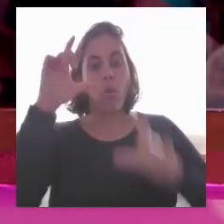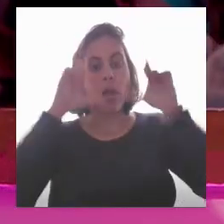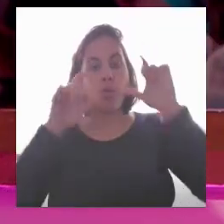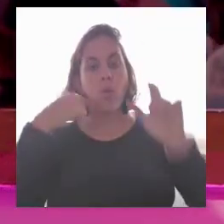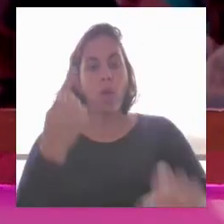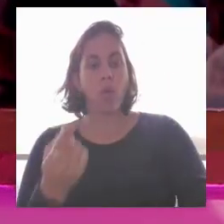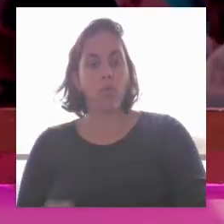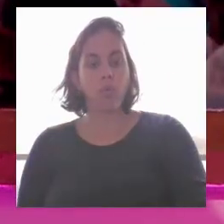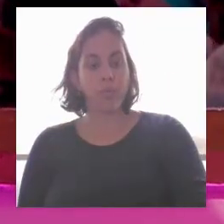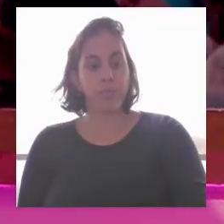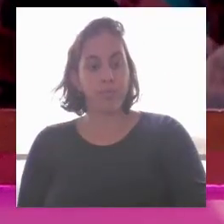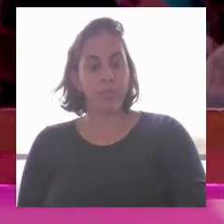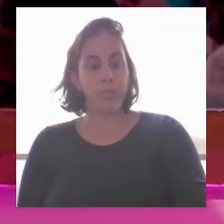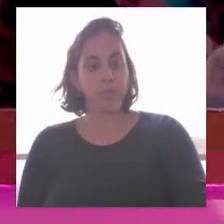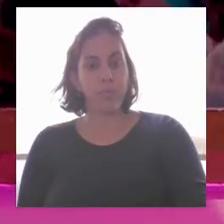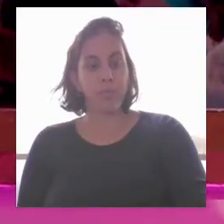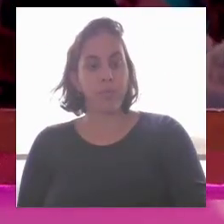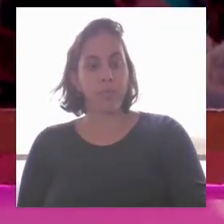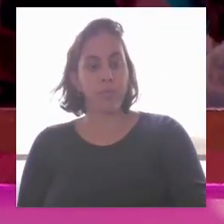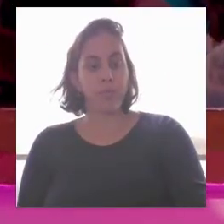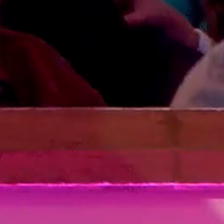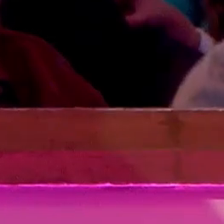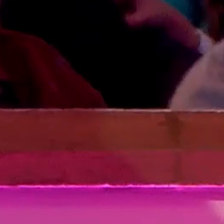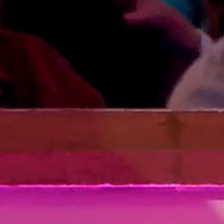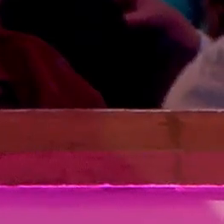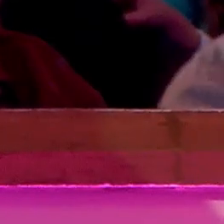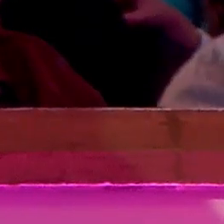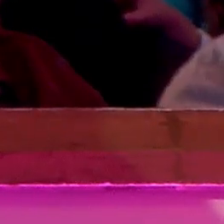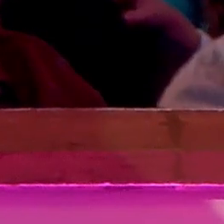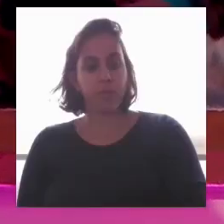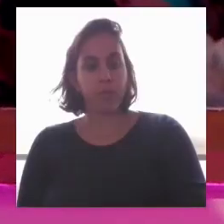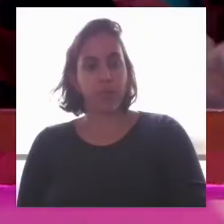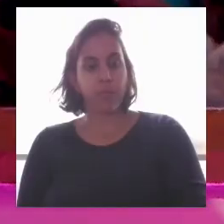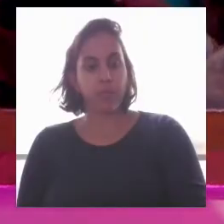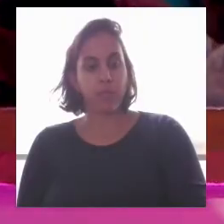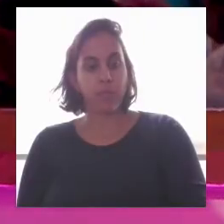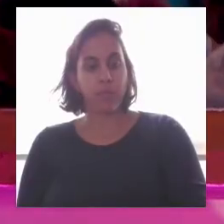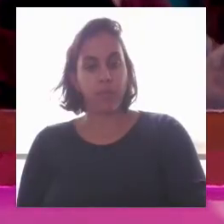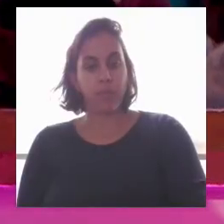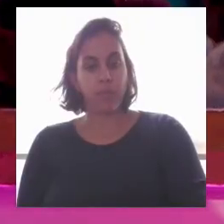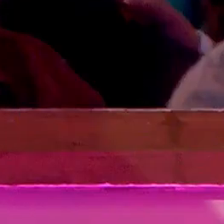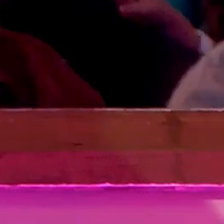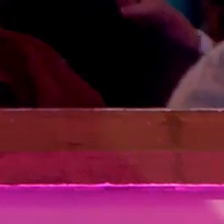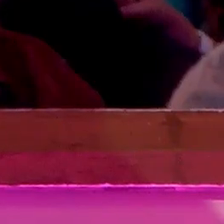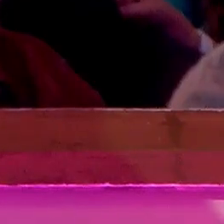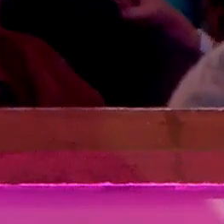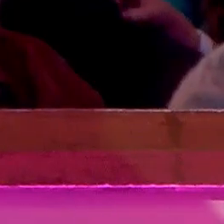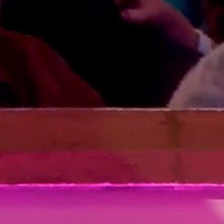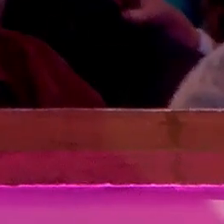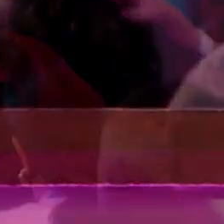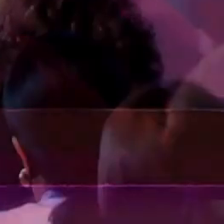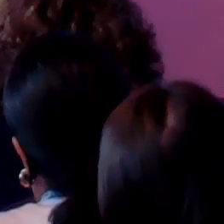aprende y donde se enseña. Podemos ofrecer libros y diseñar estrategias